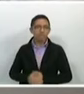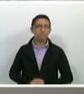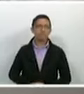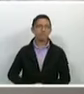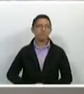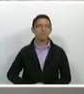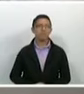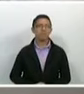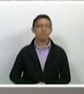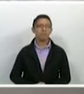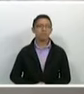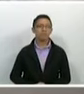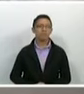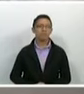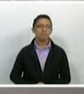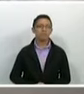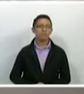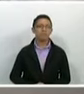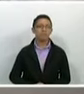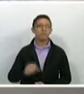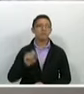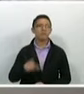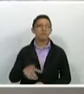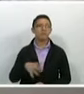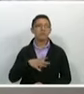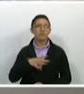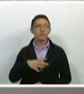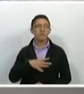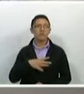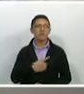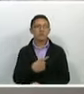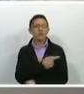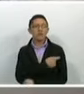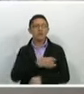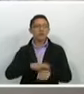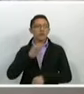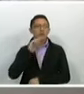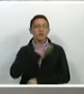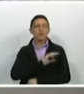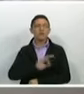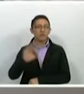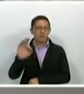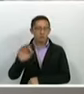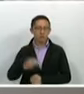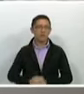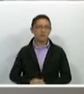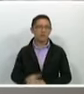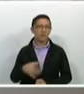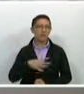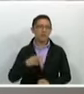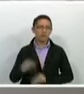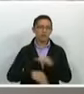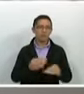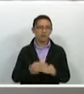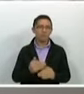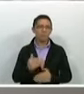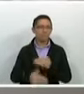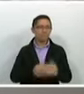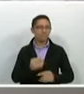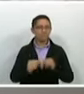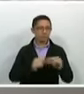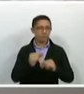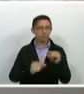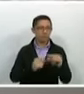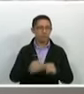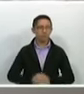y ojalá que tengamos una buena posibilidad de vacunación más rápido que nos permita avanzar. He tenido también